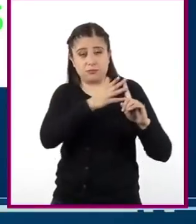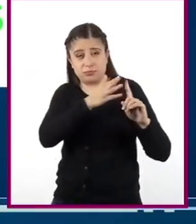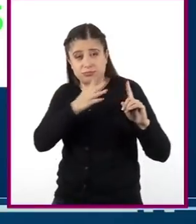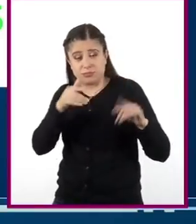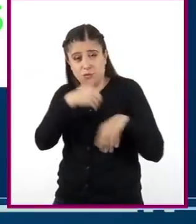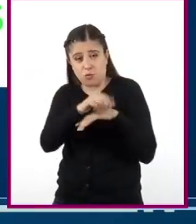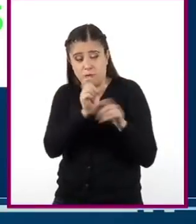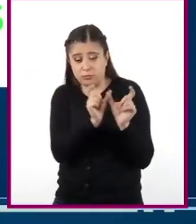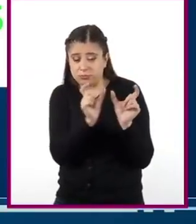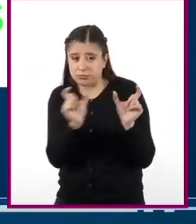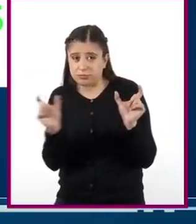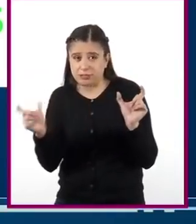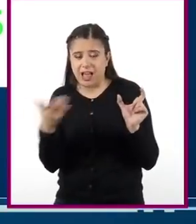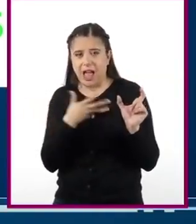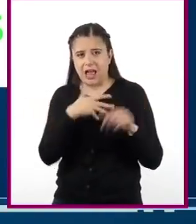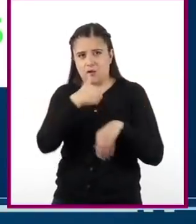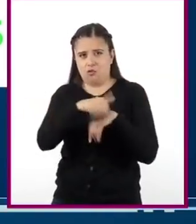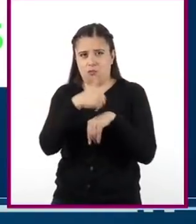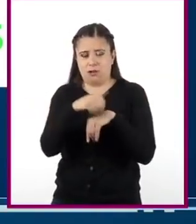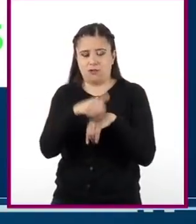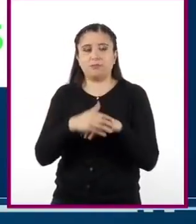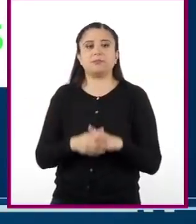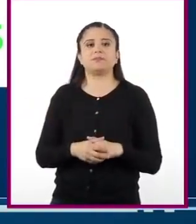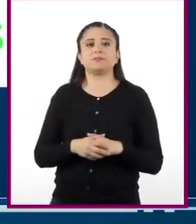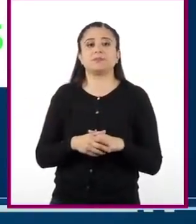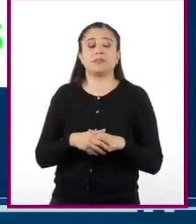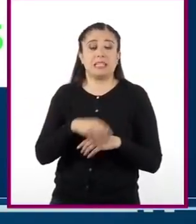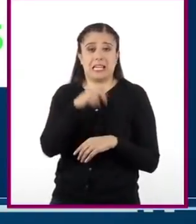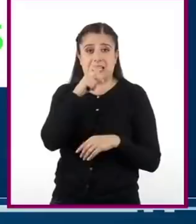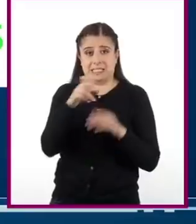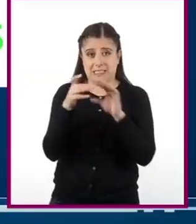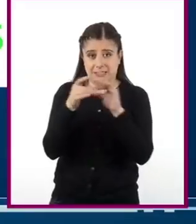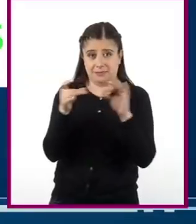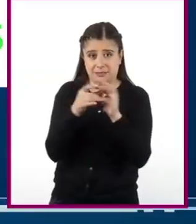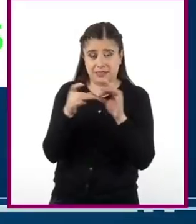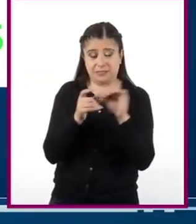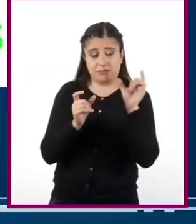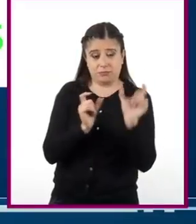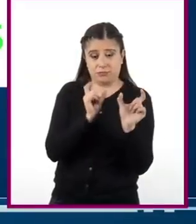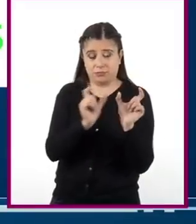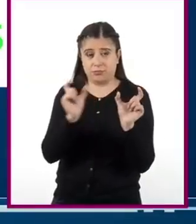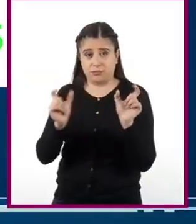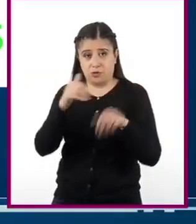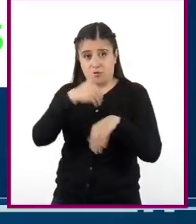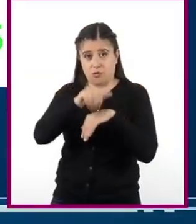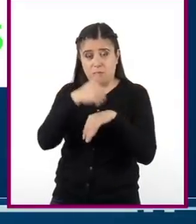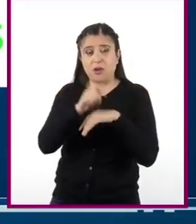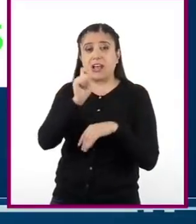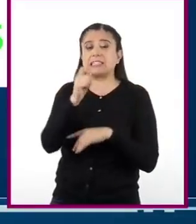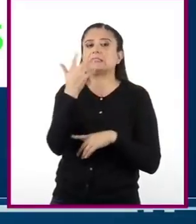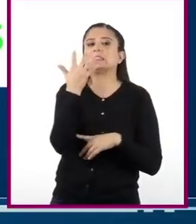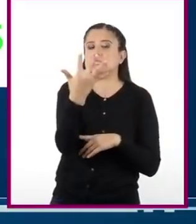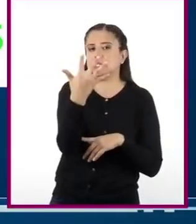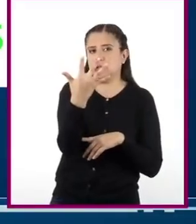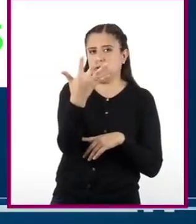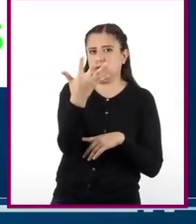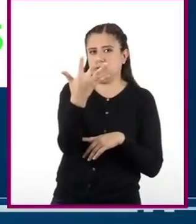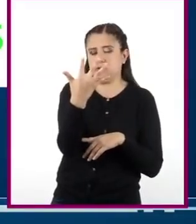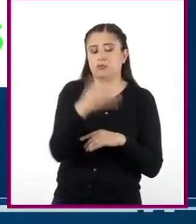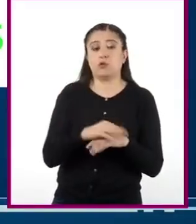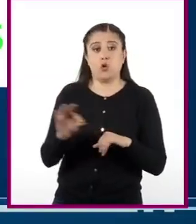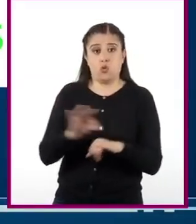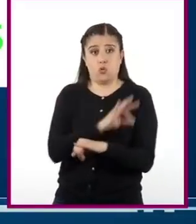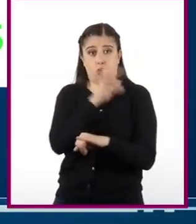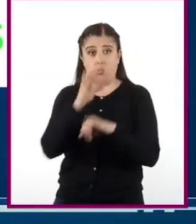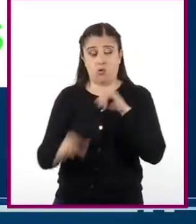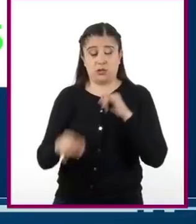estarán dentro de un intervalo. En este caso, la cantidad de intervalos que determinamos es 5. Por